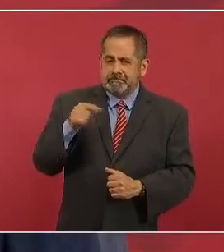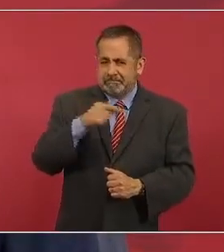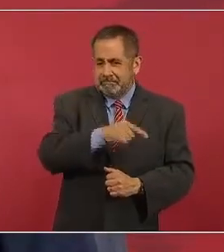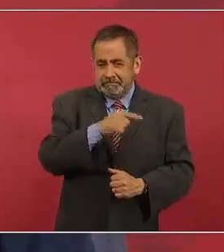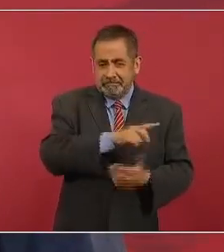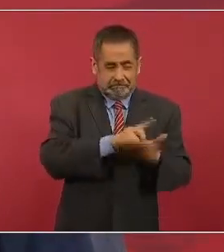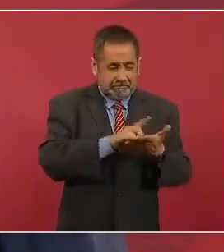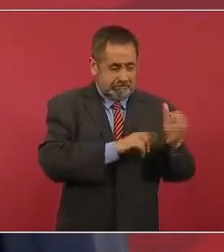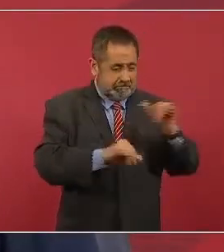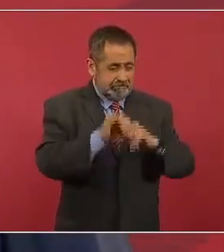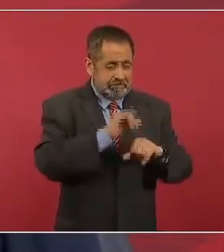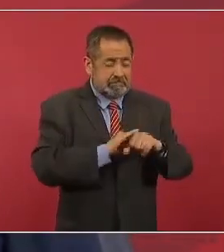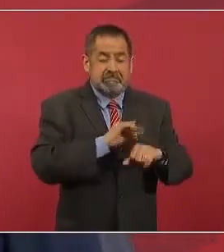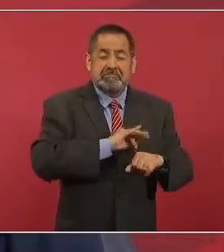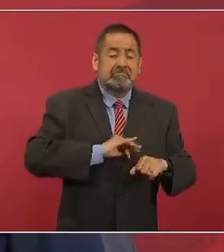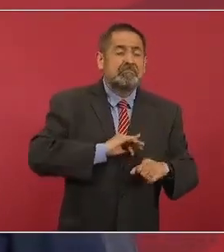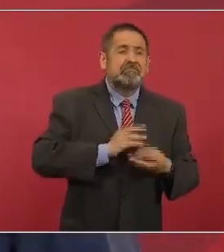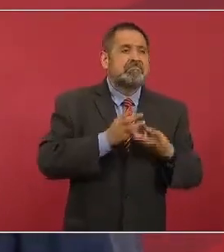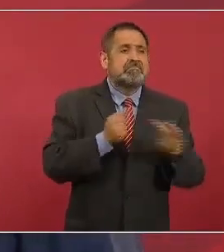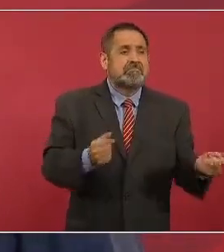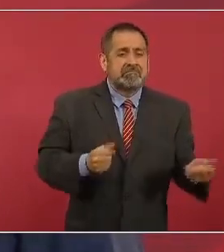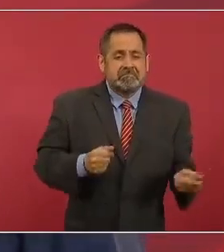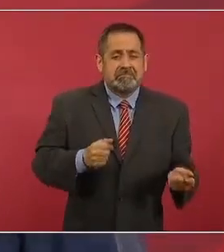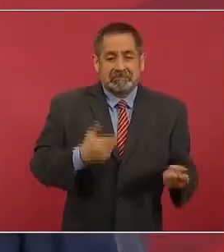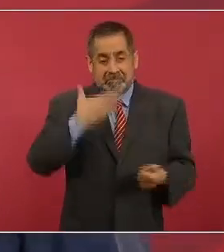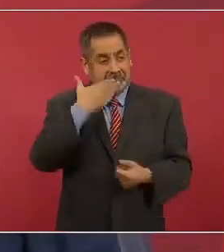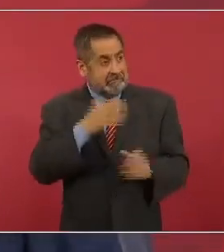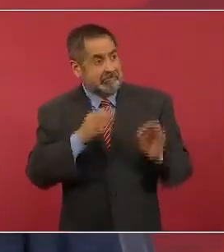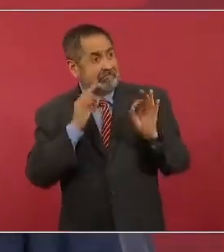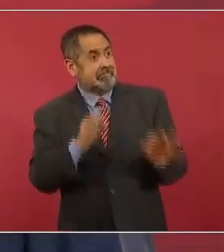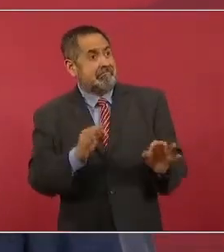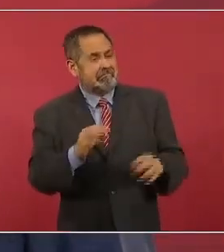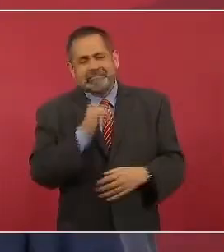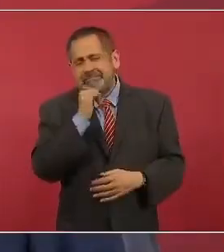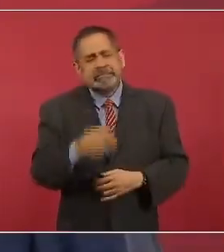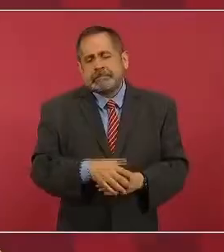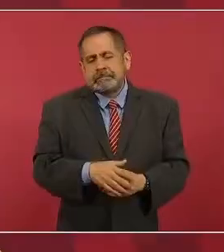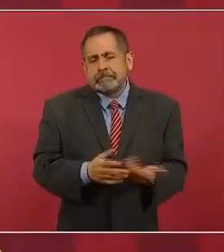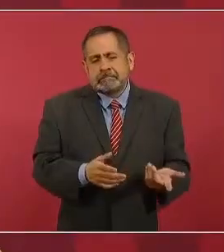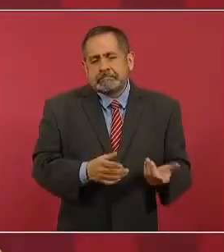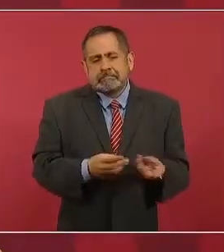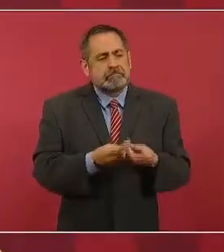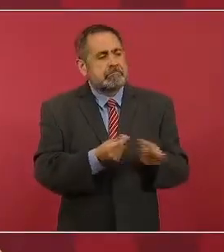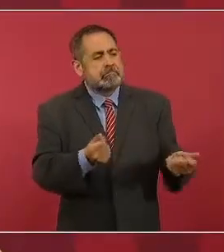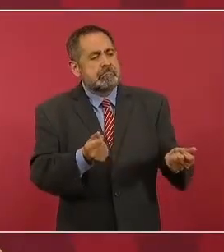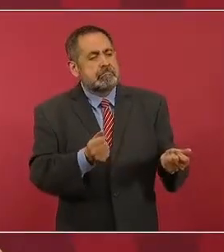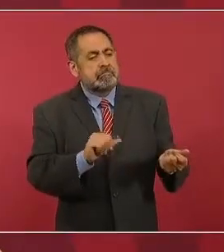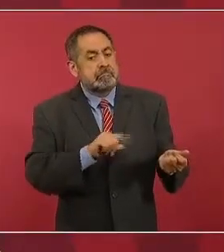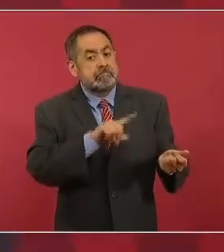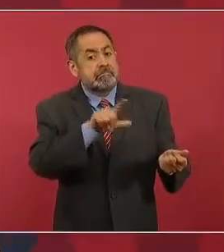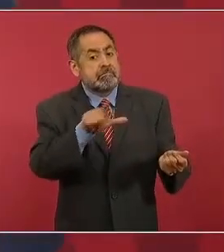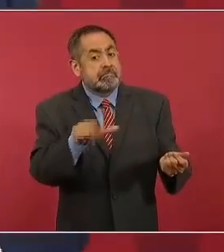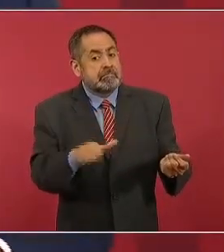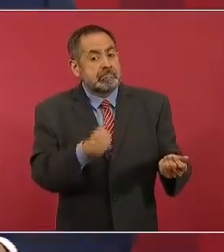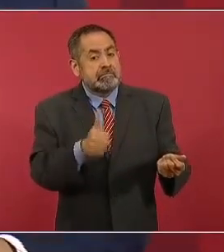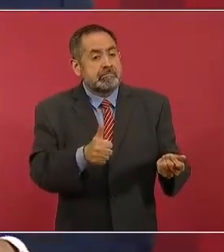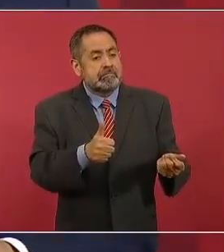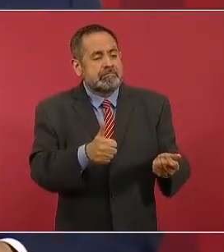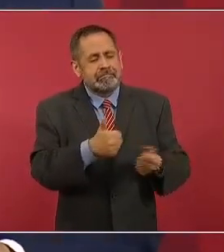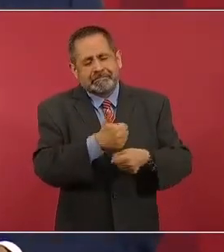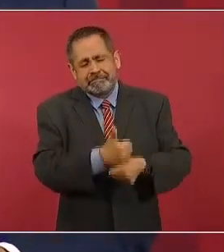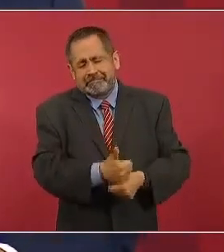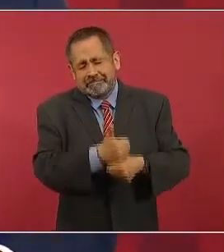efímera, ¿no?, pasajera, transitoria, que luego se convierte en